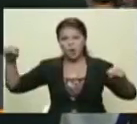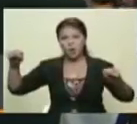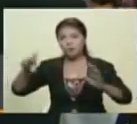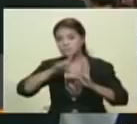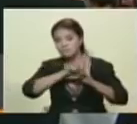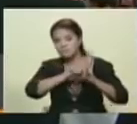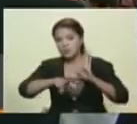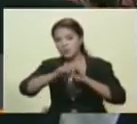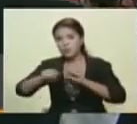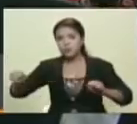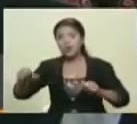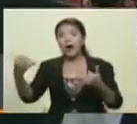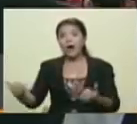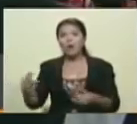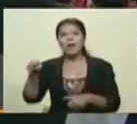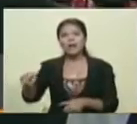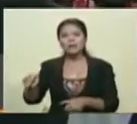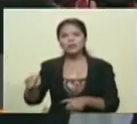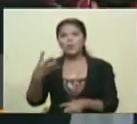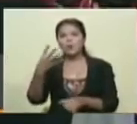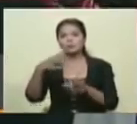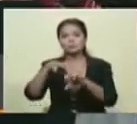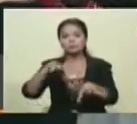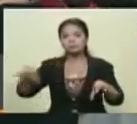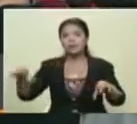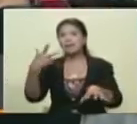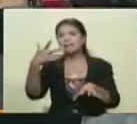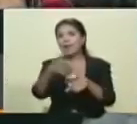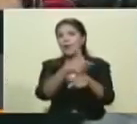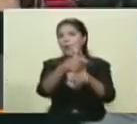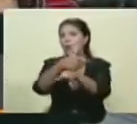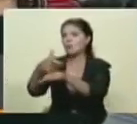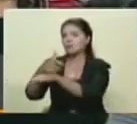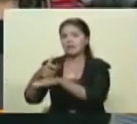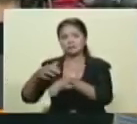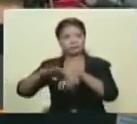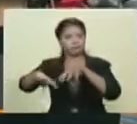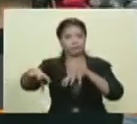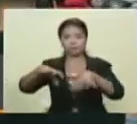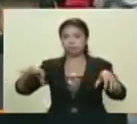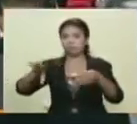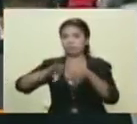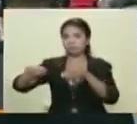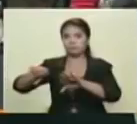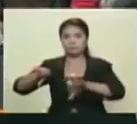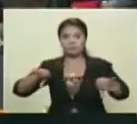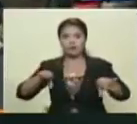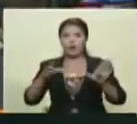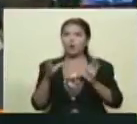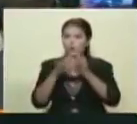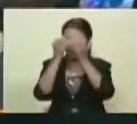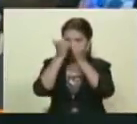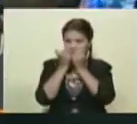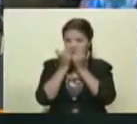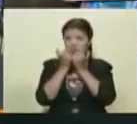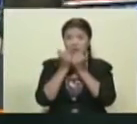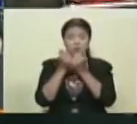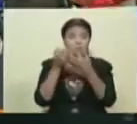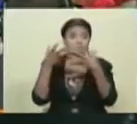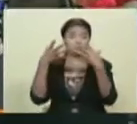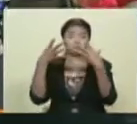está partida en cuatro pedazos, tiene tres gobiernos. Y los grupos terroristas y la gran